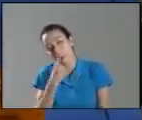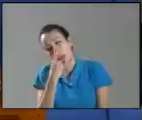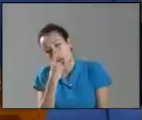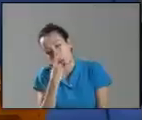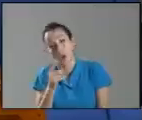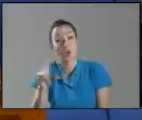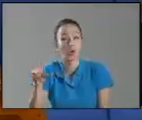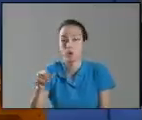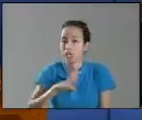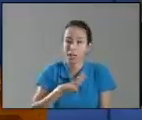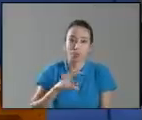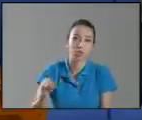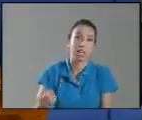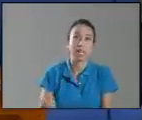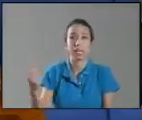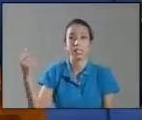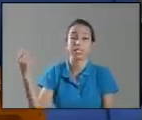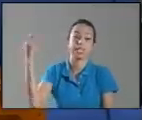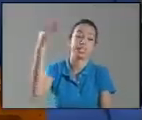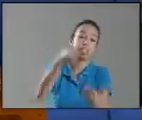Todos.